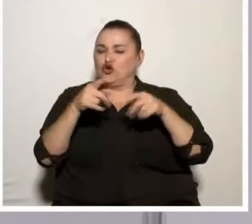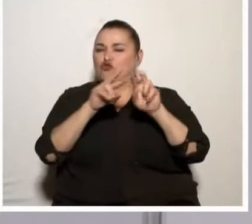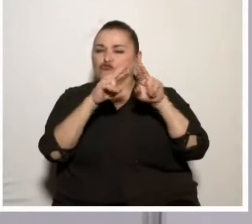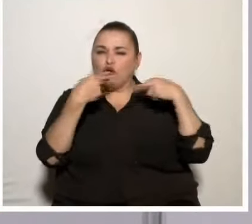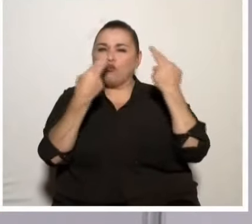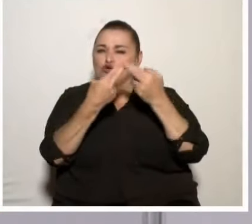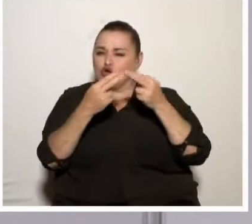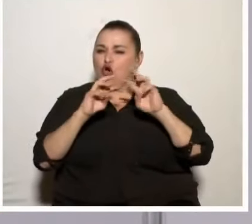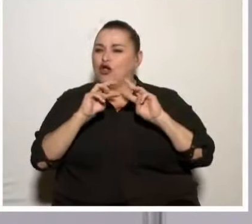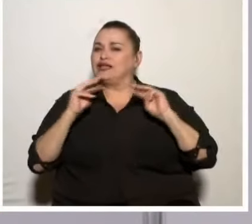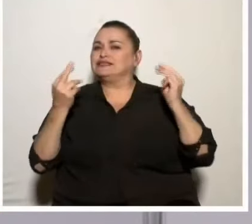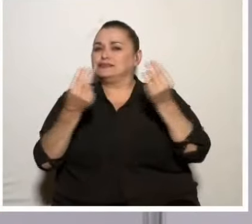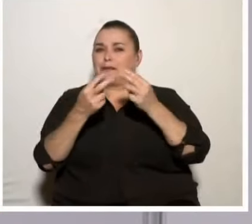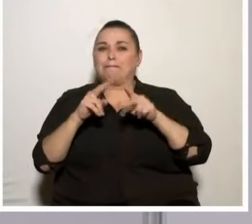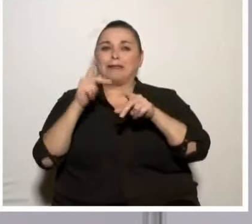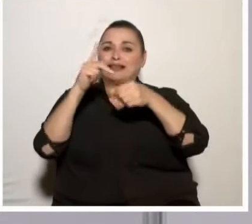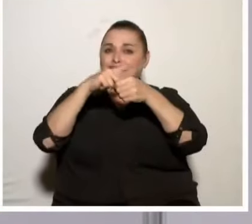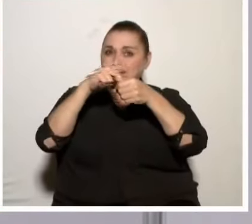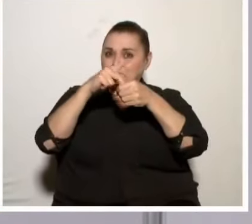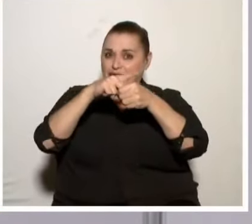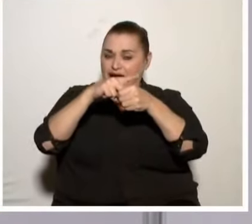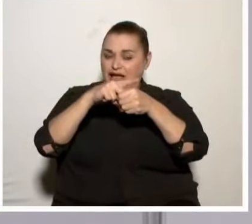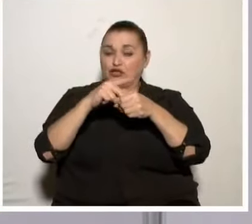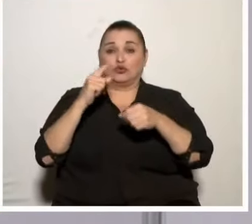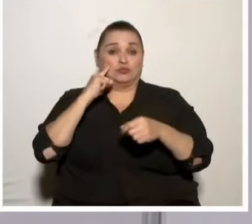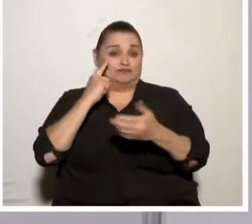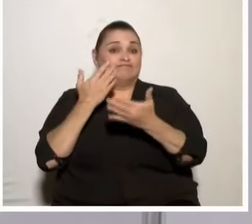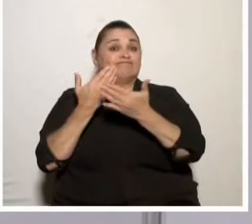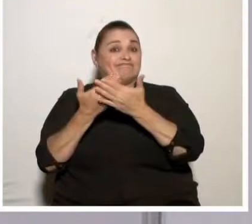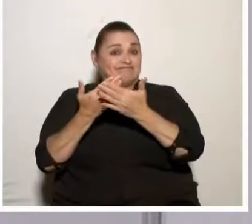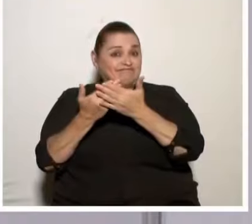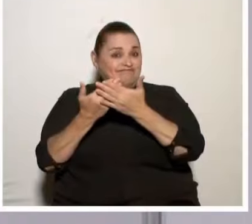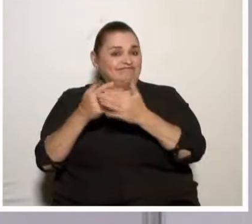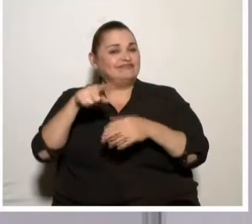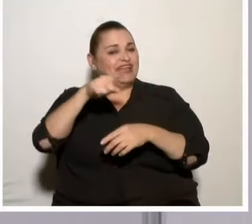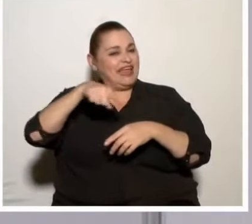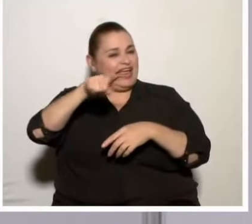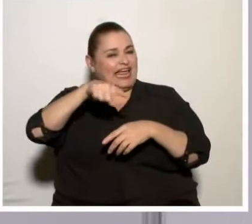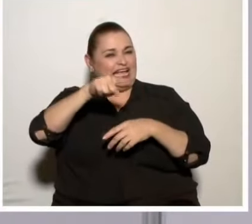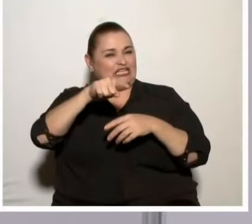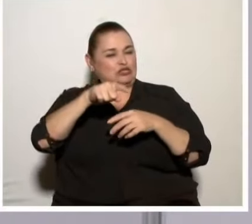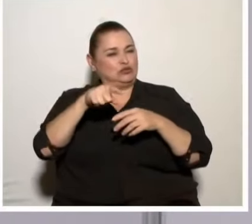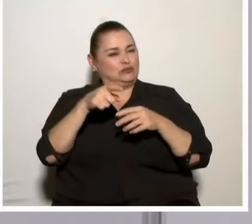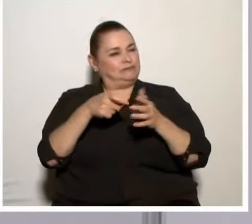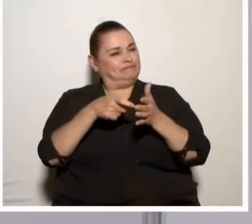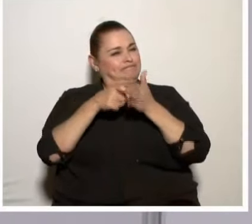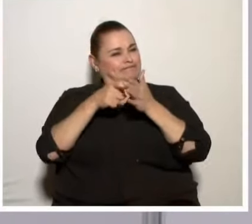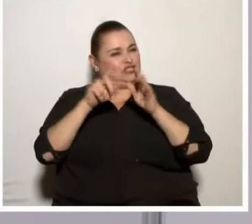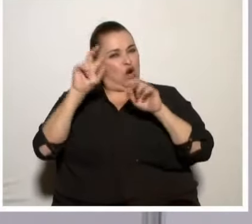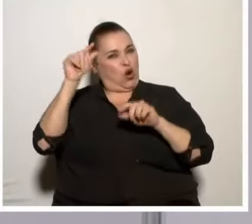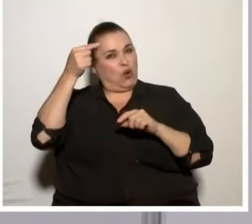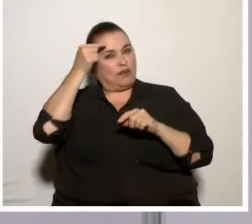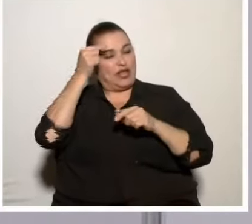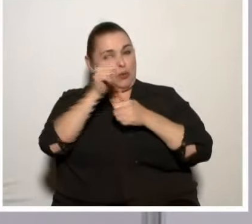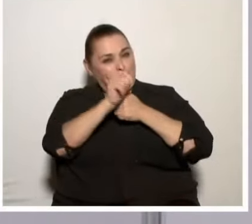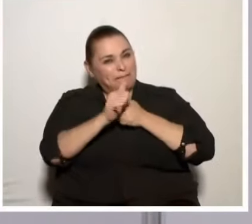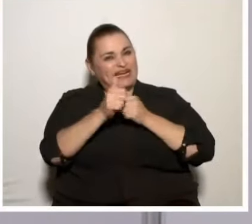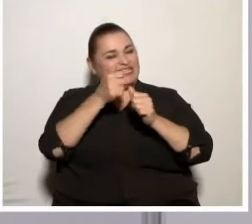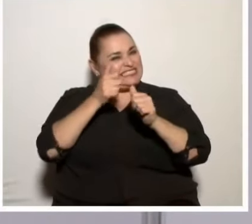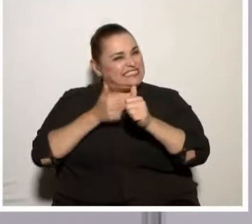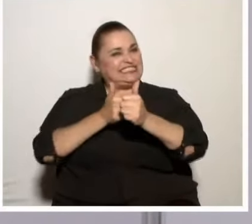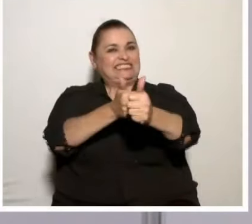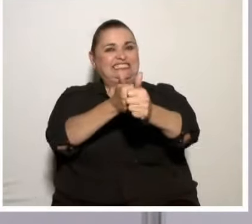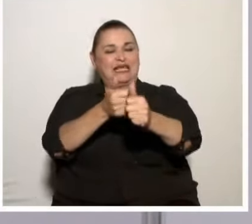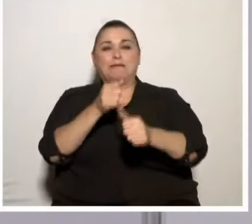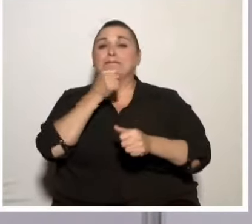reuniones, en congresos, que evidentemente son esos regímenes los que están persiguiendo periodistas, siendo